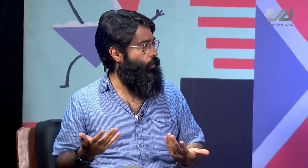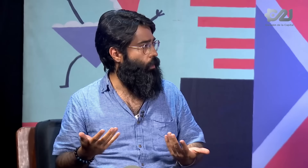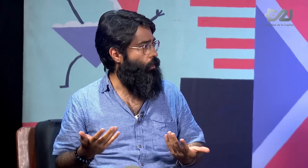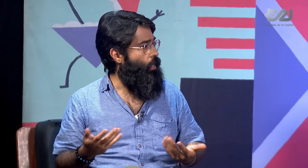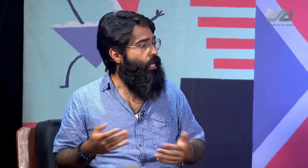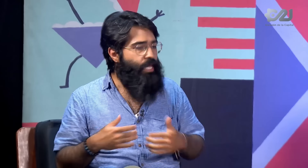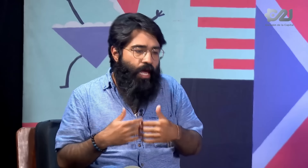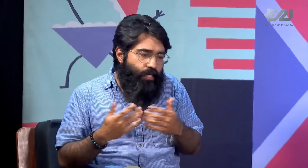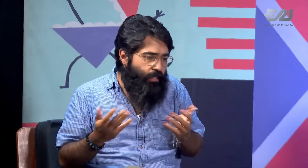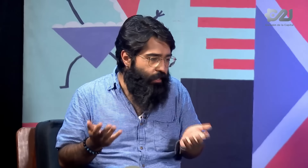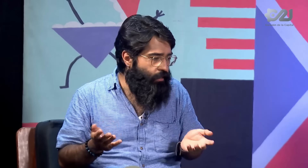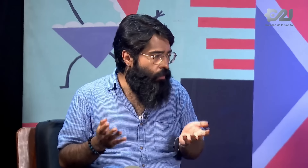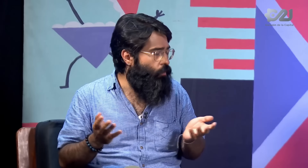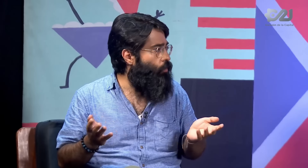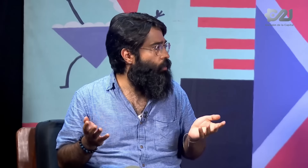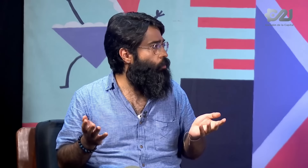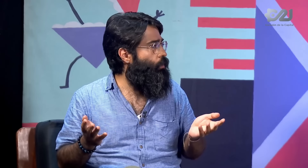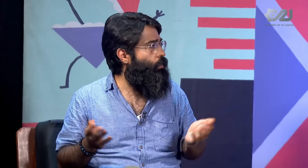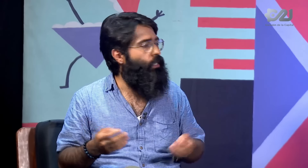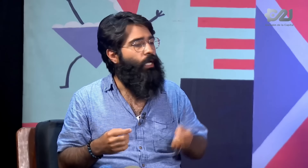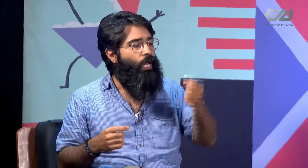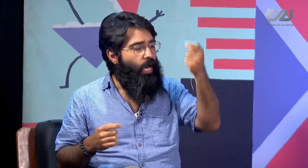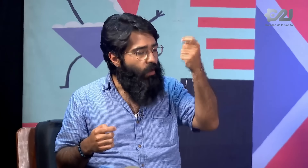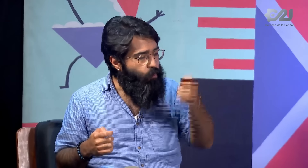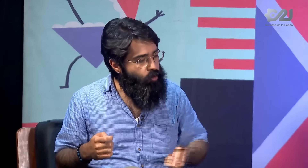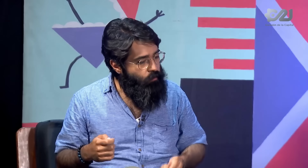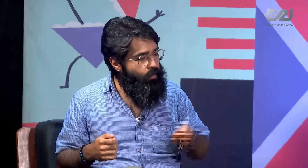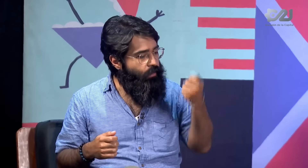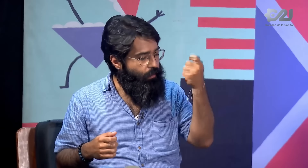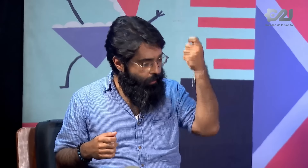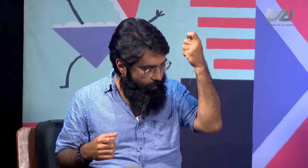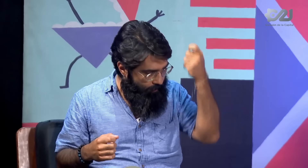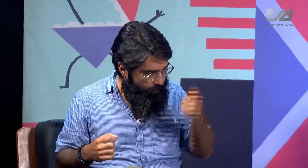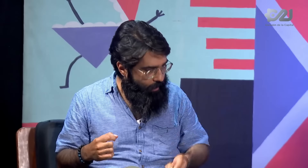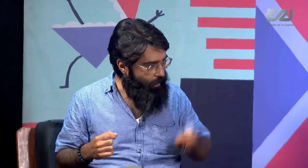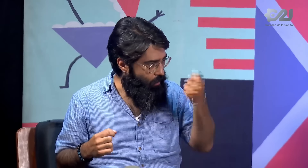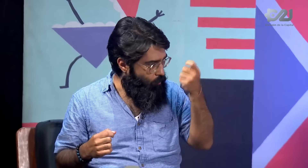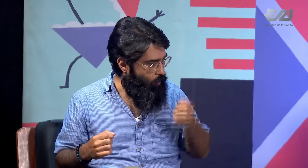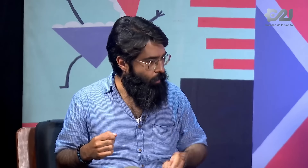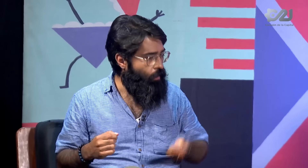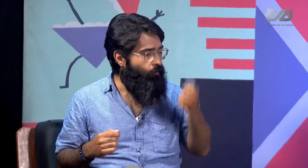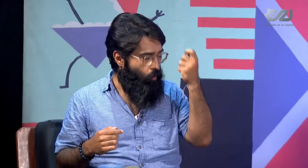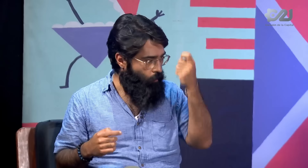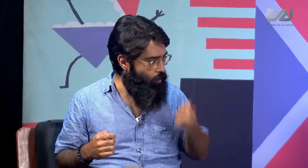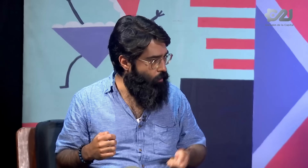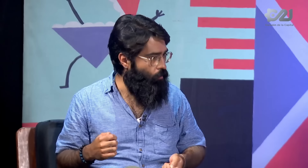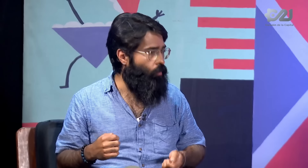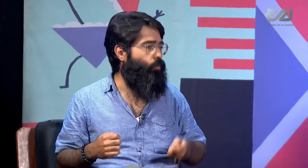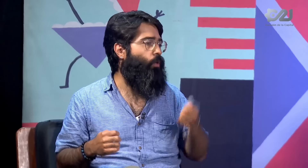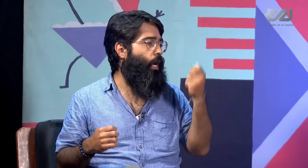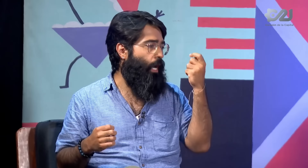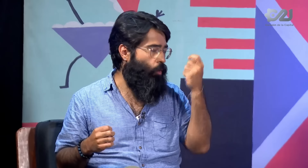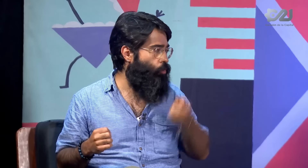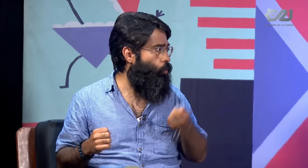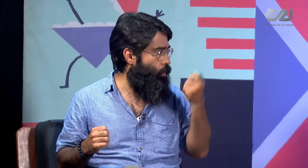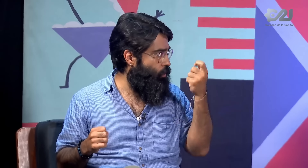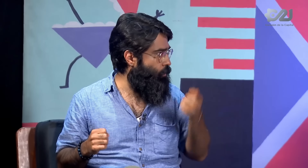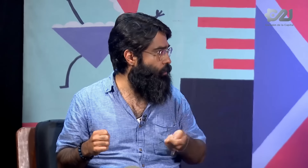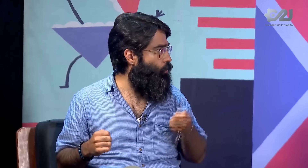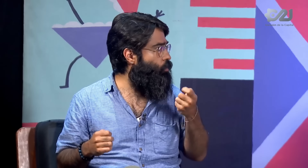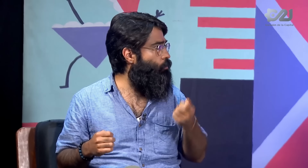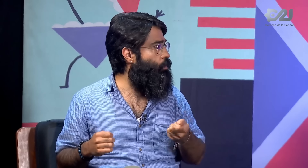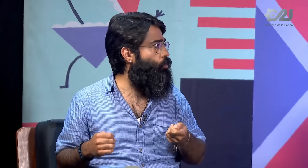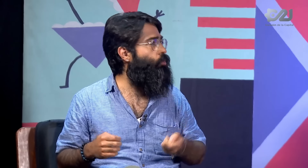Poder Judicial. Bien. Y a ellas hay que decirles una cosa muy sencilla. La posibilidad de quitar y poner por medio del voto a los